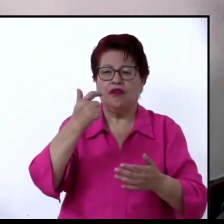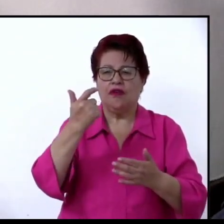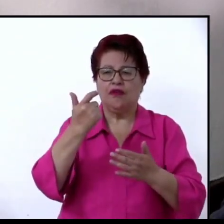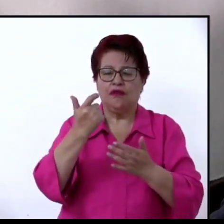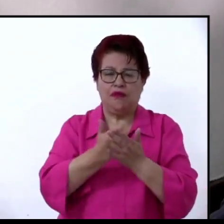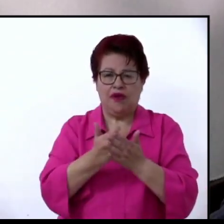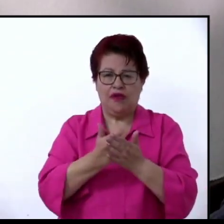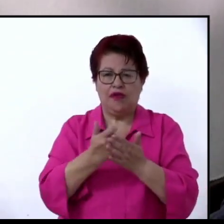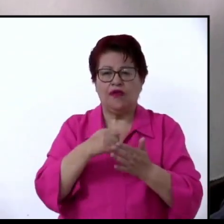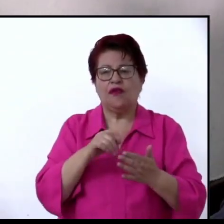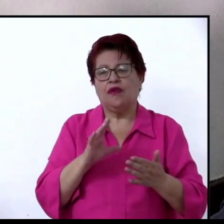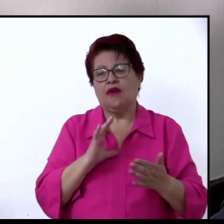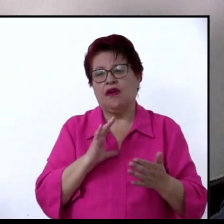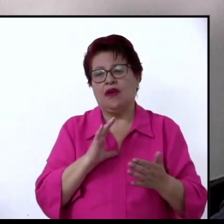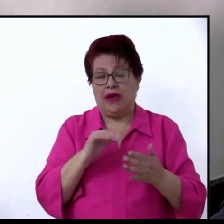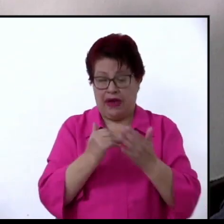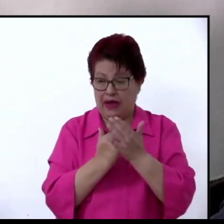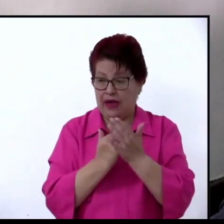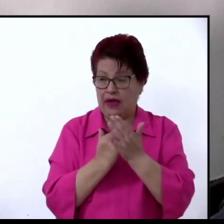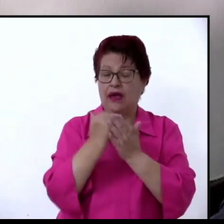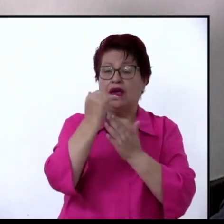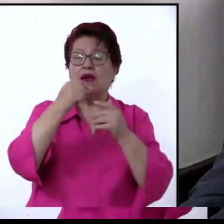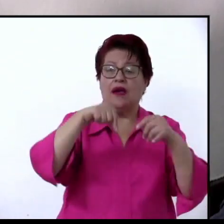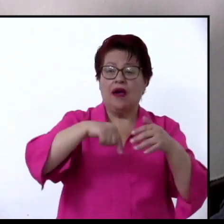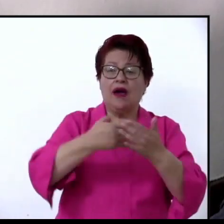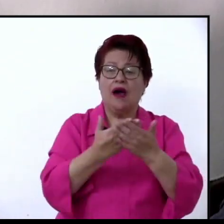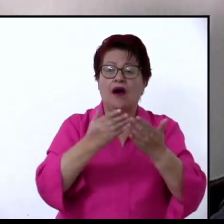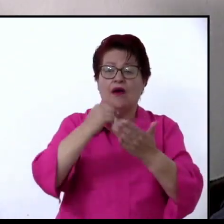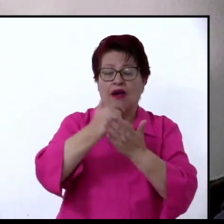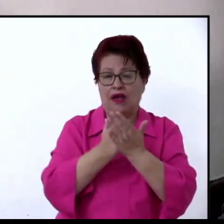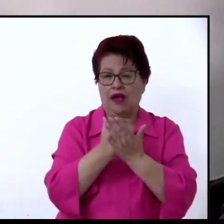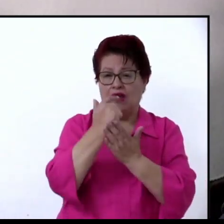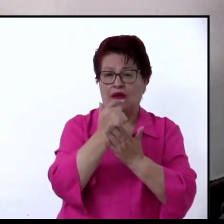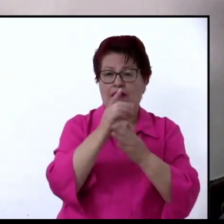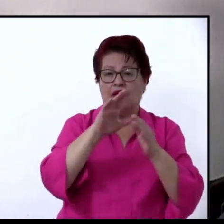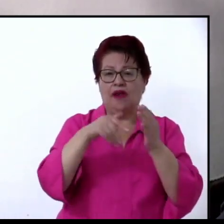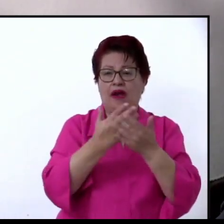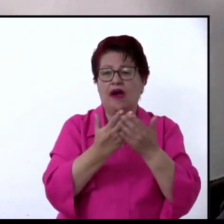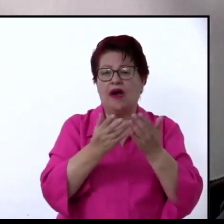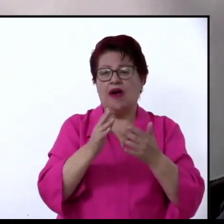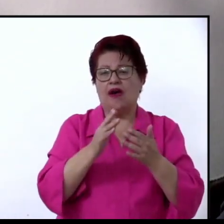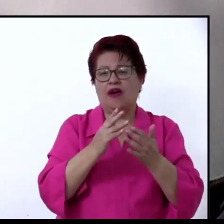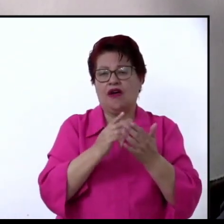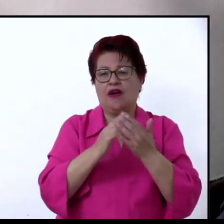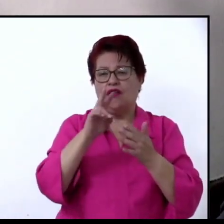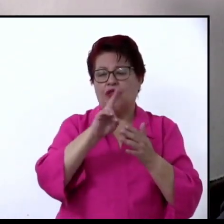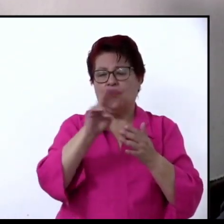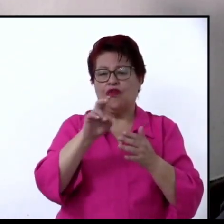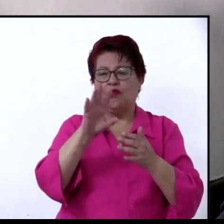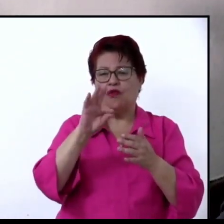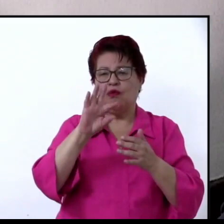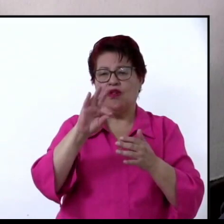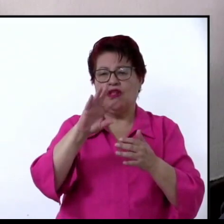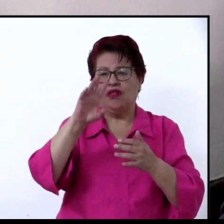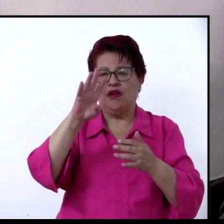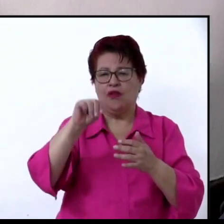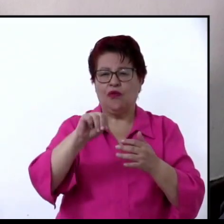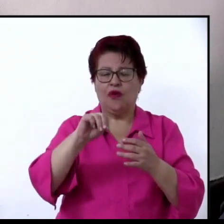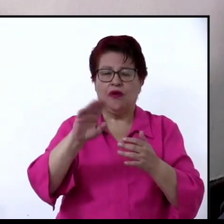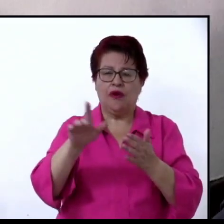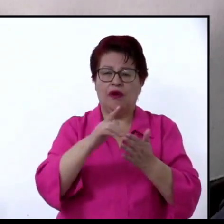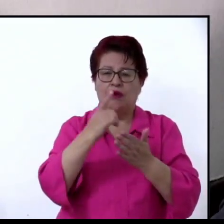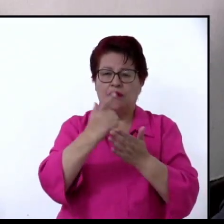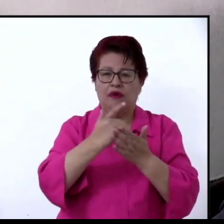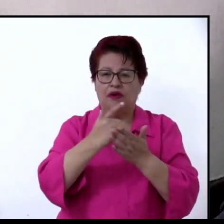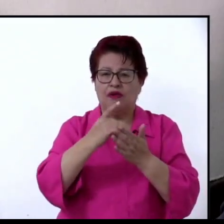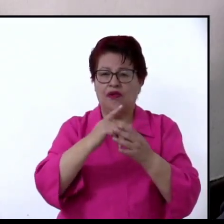88.36 pesos, y pues bueno, con este incremento estamos hablando de que suba 249 pesos,